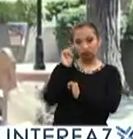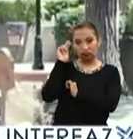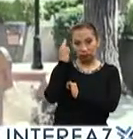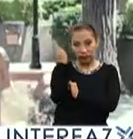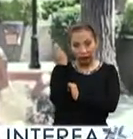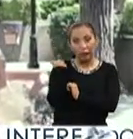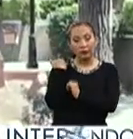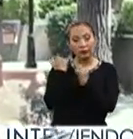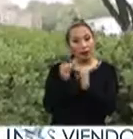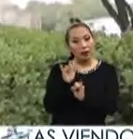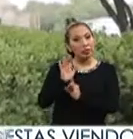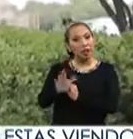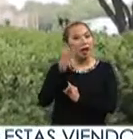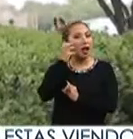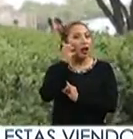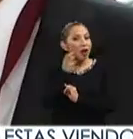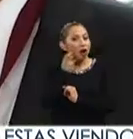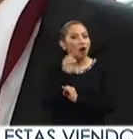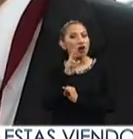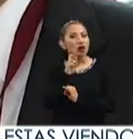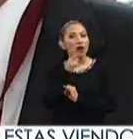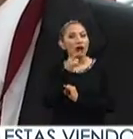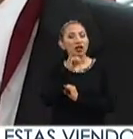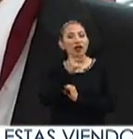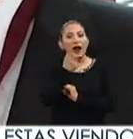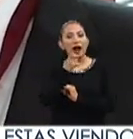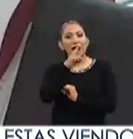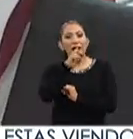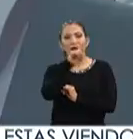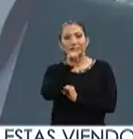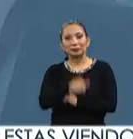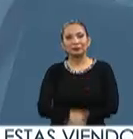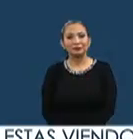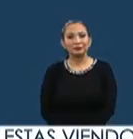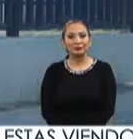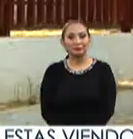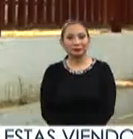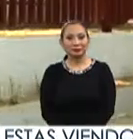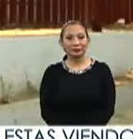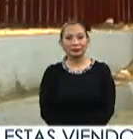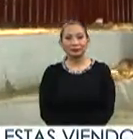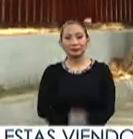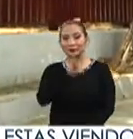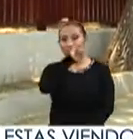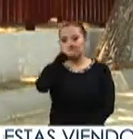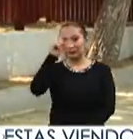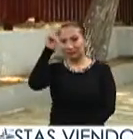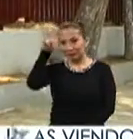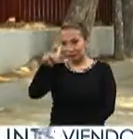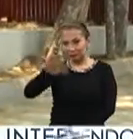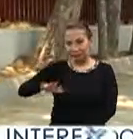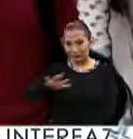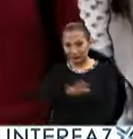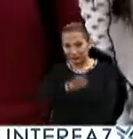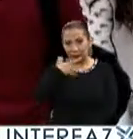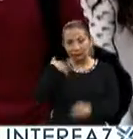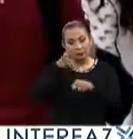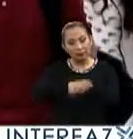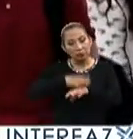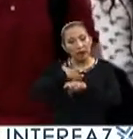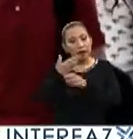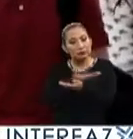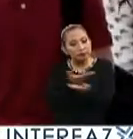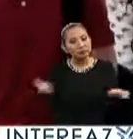de la Universidad Autónoma de Nuevo León, Rogelio Garza Rivera. El Instituto Politécnico Nacional amplía